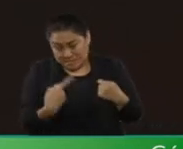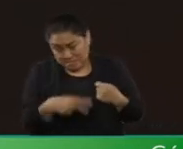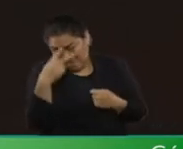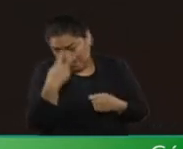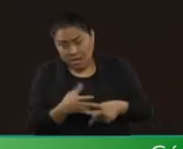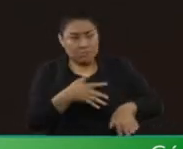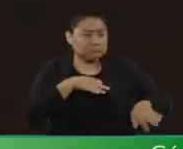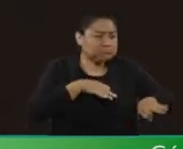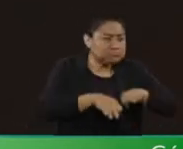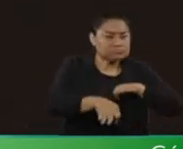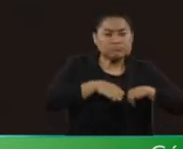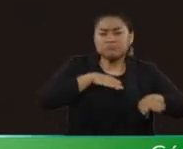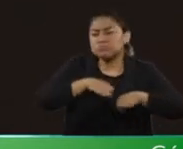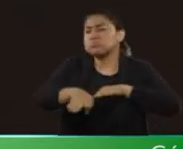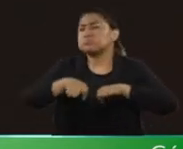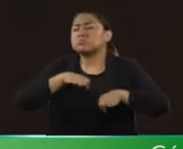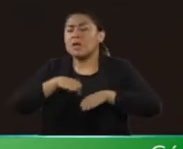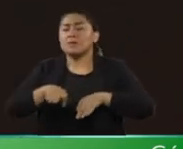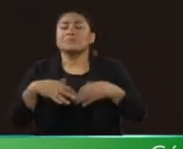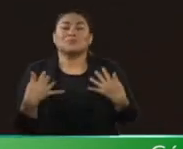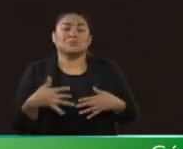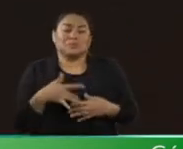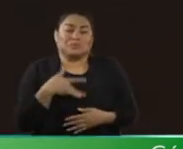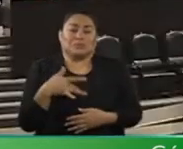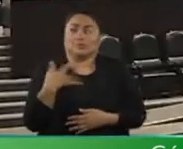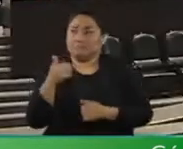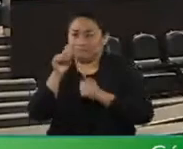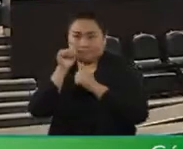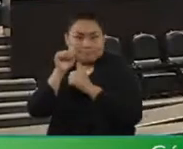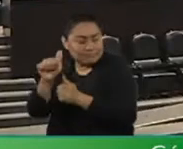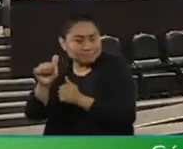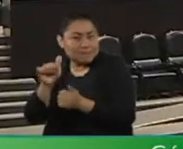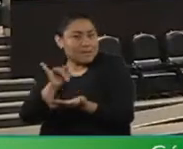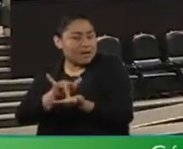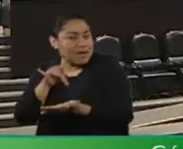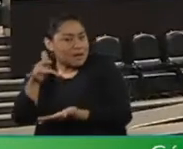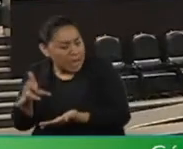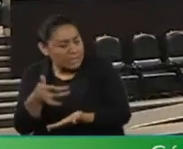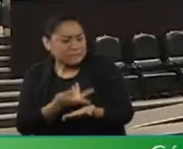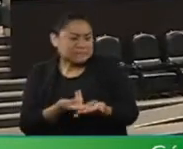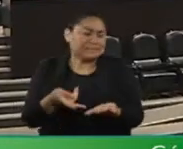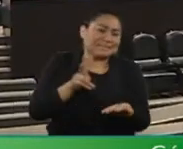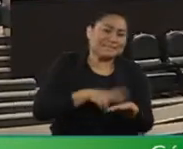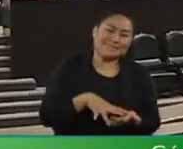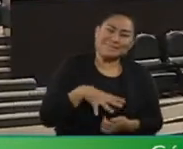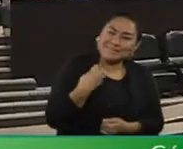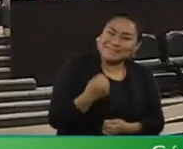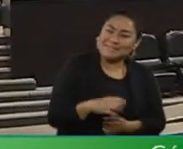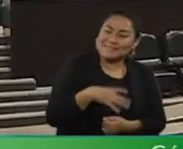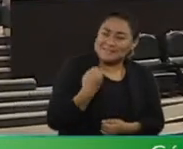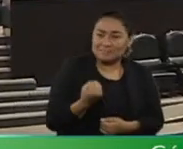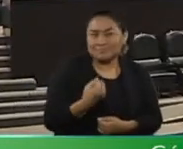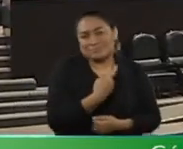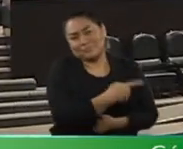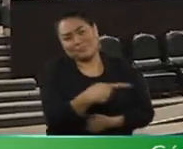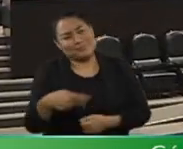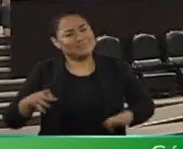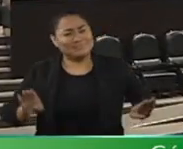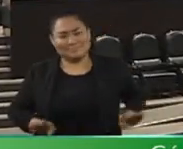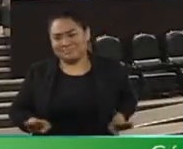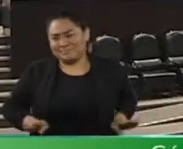sabrá responder con gratitud multiplicando el esfuerzo Como solo el mexicano sabe